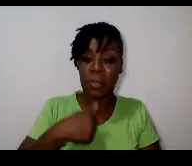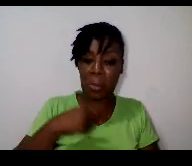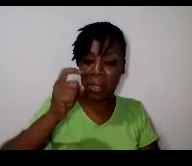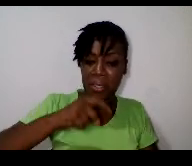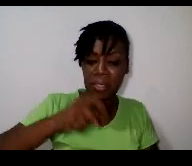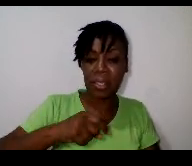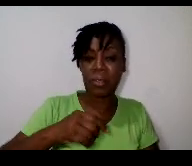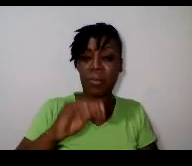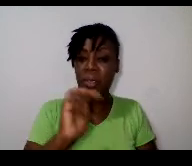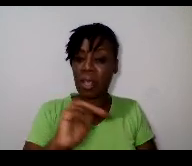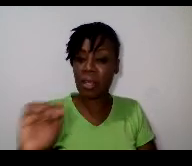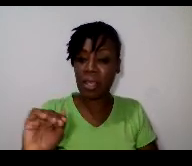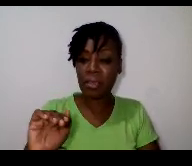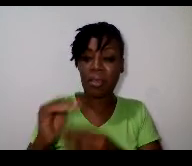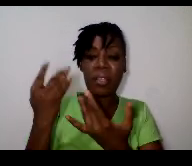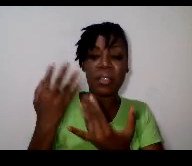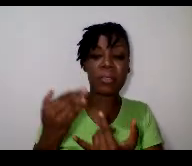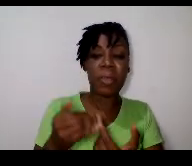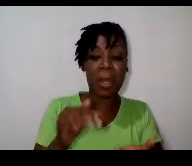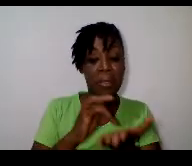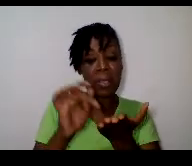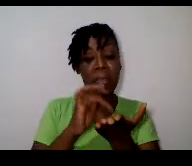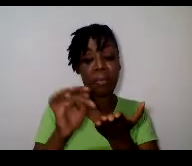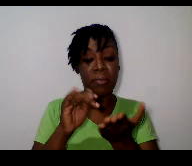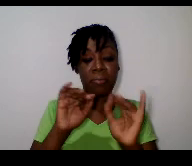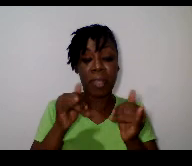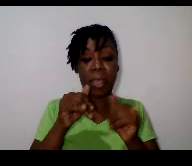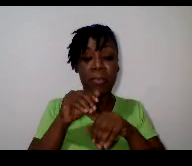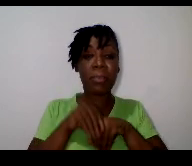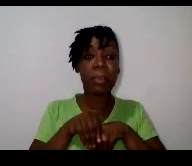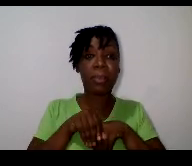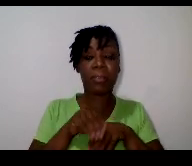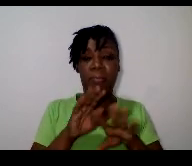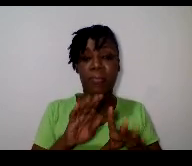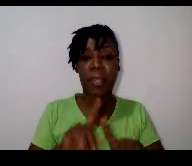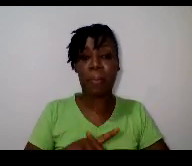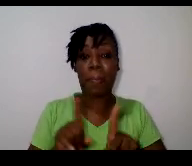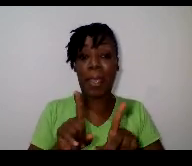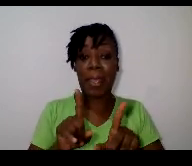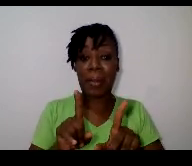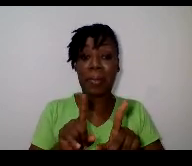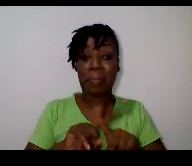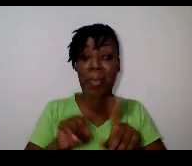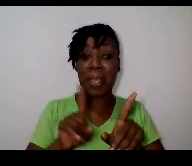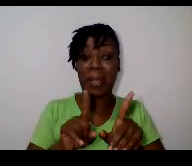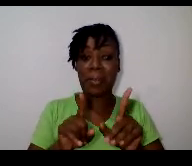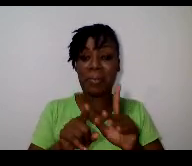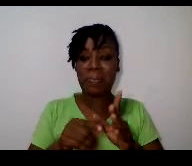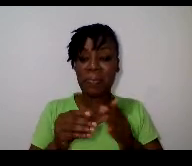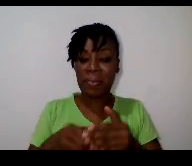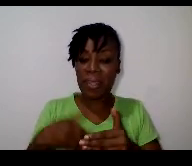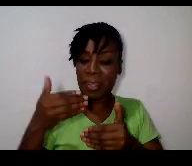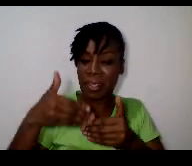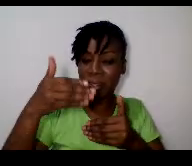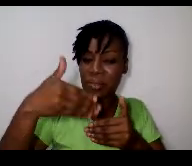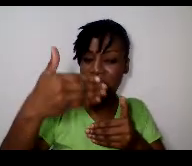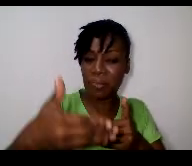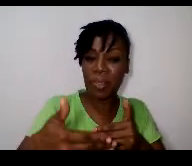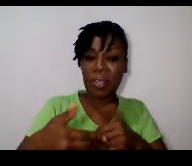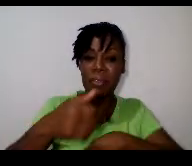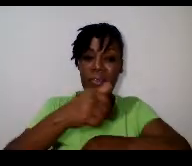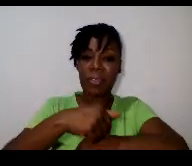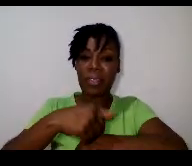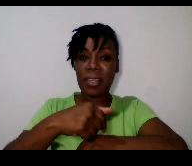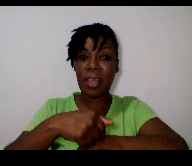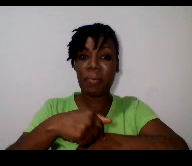doy. Pero a largo plazo no está desarrollando esta habilidad, esta capacidad de gratificar de postergar